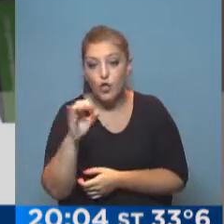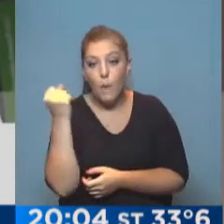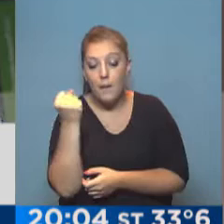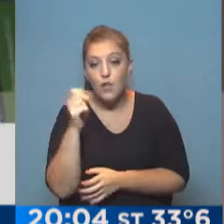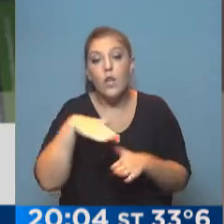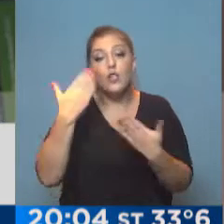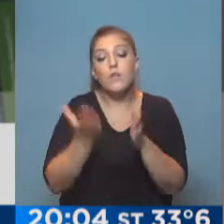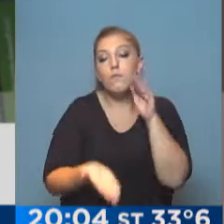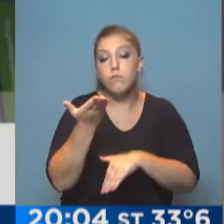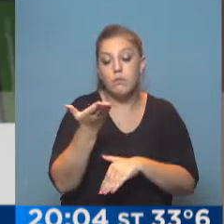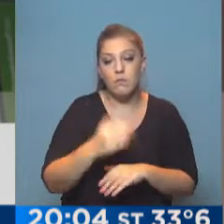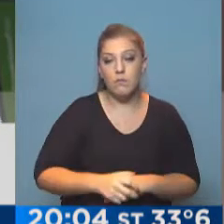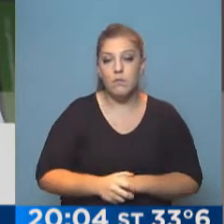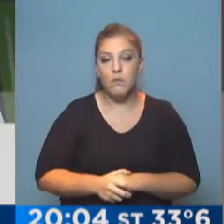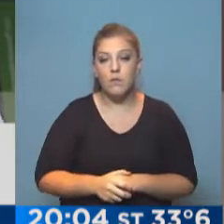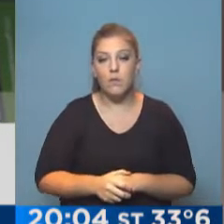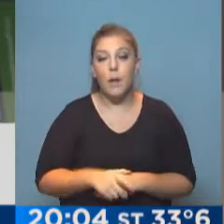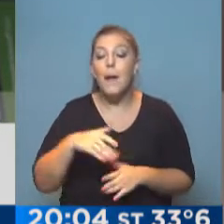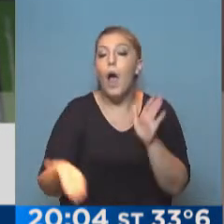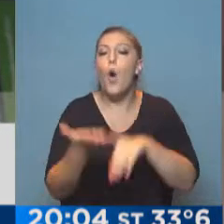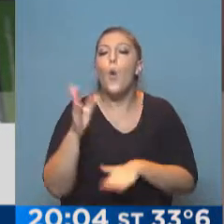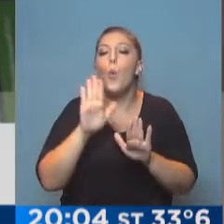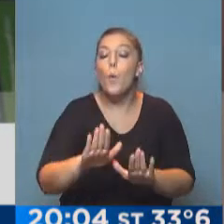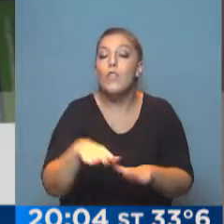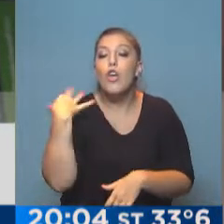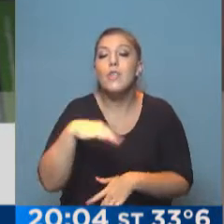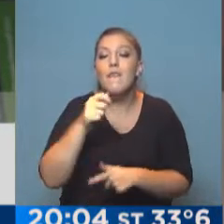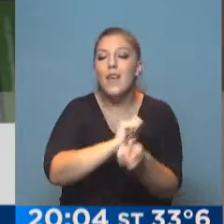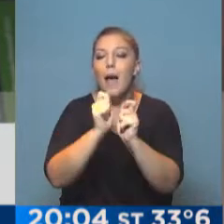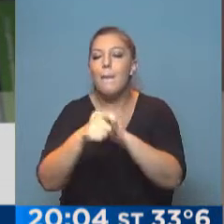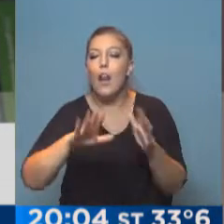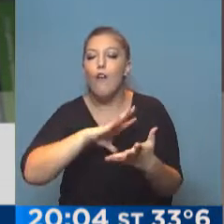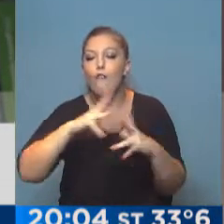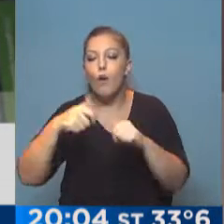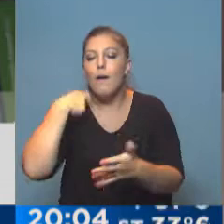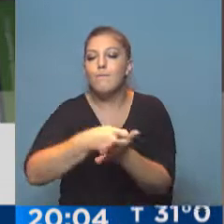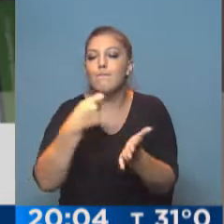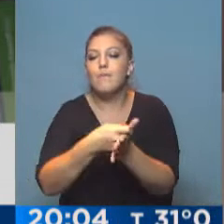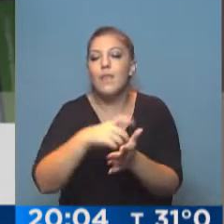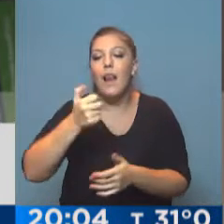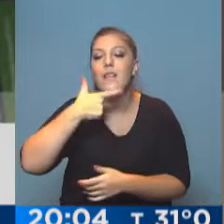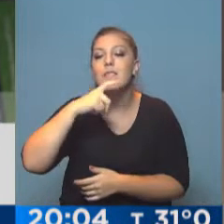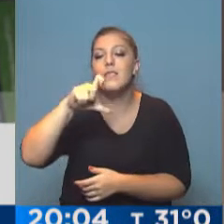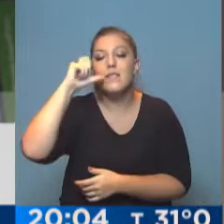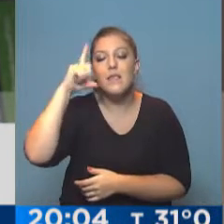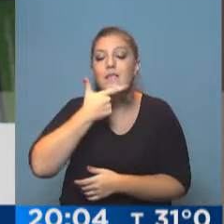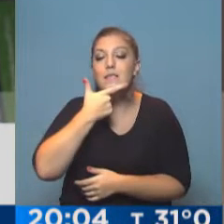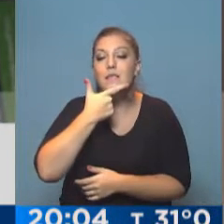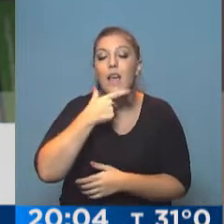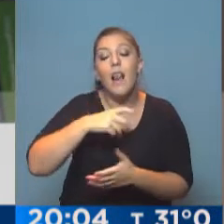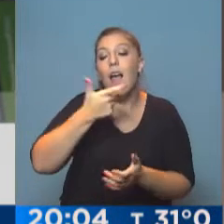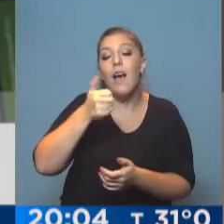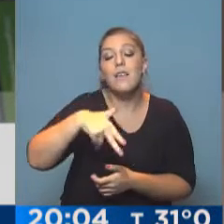empujaría para arriba al otro. Para dar ese aumento hay que cambiar el financiamiento del ANSES. El ANSES no tendría que participar en